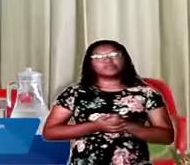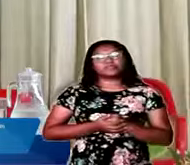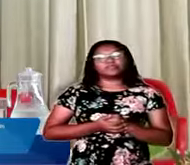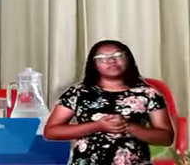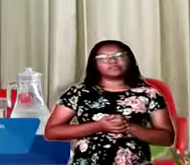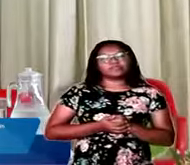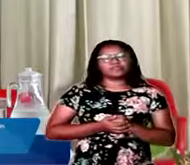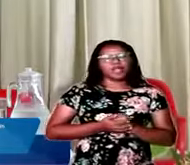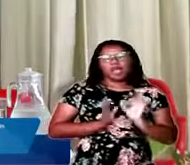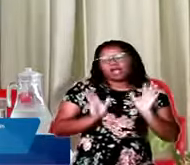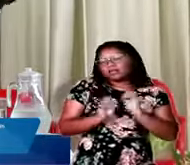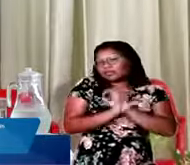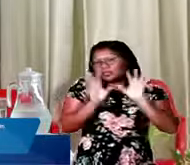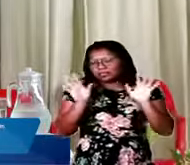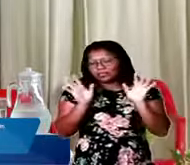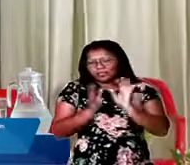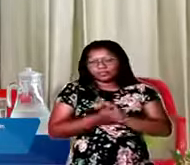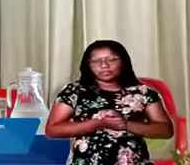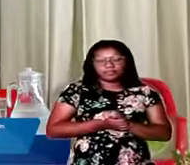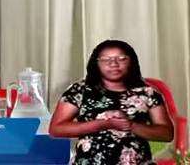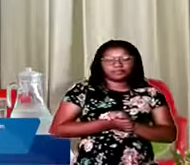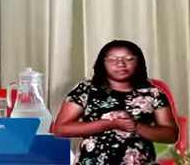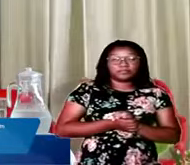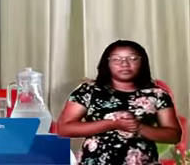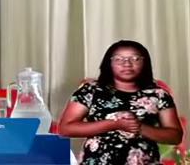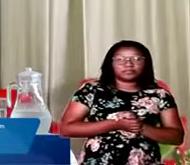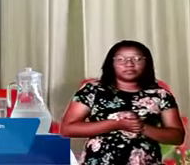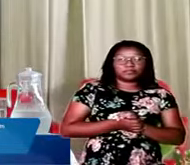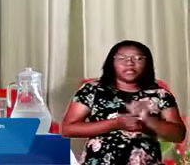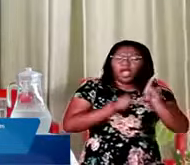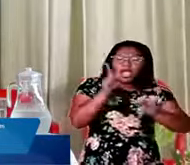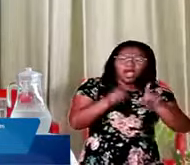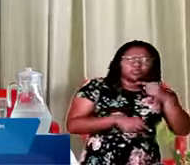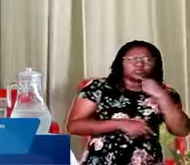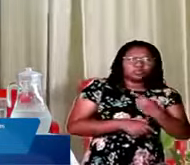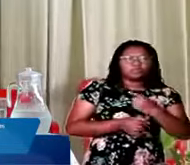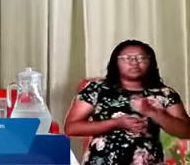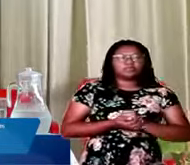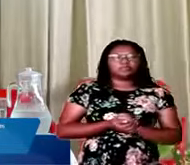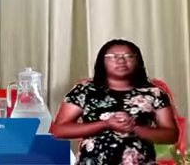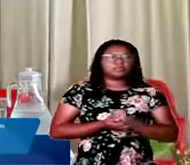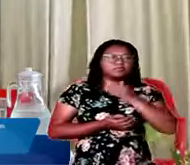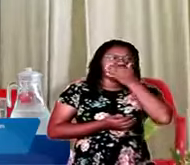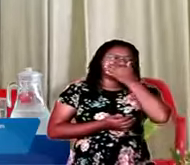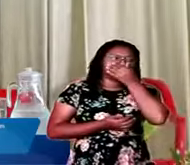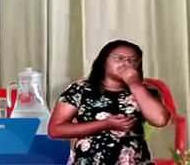Ah, claro, hay discusión teológica. Unos dicen que la imagen de Dios se perdió.